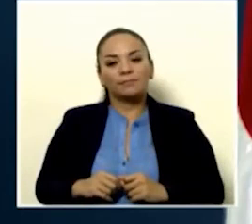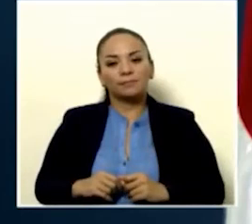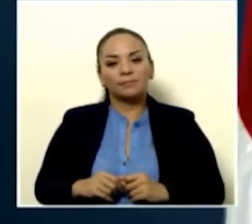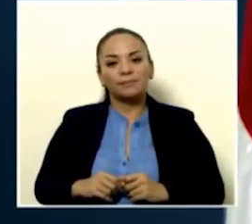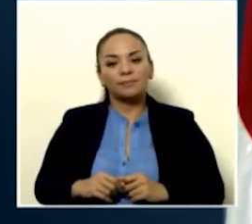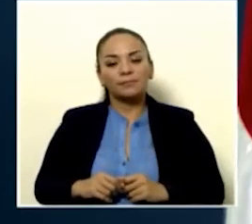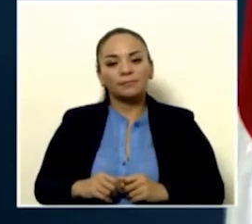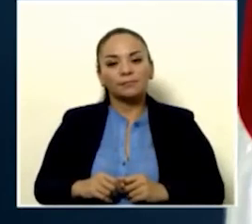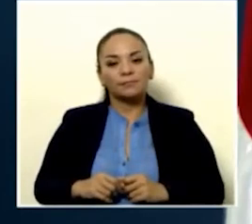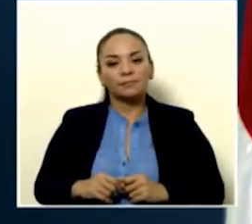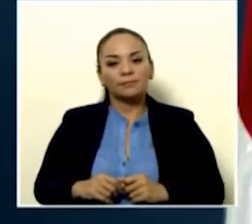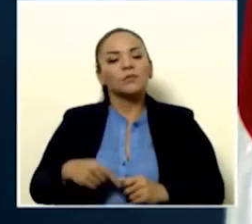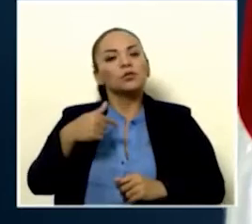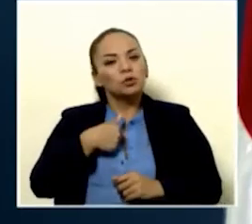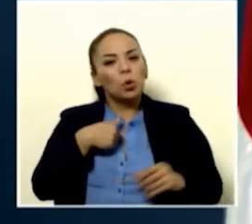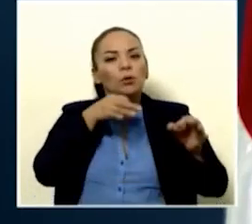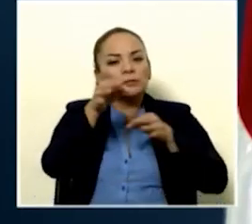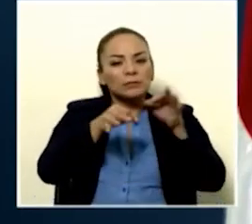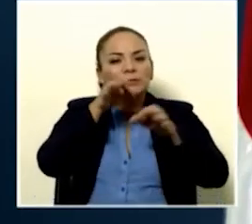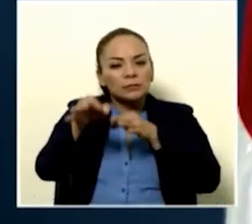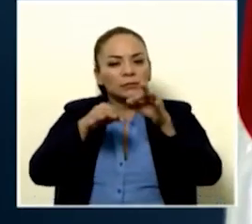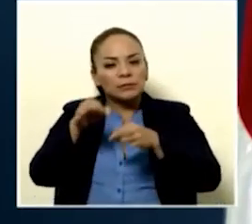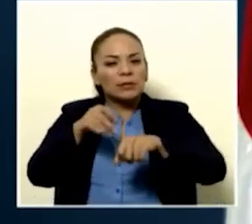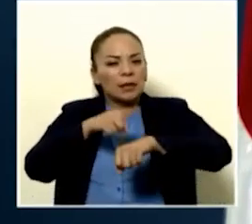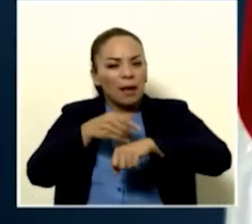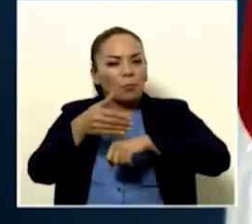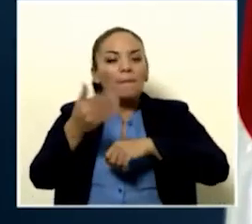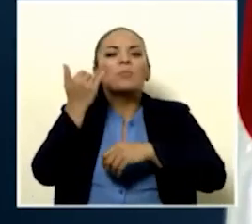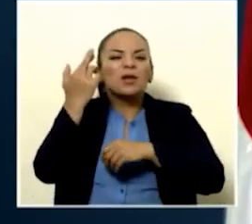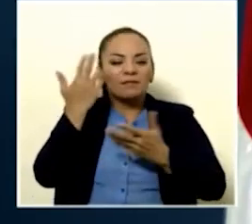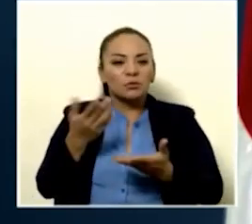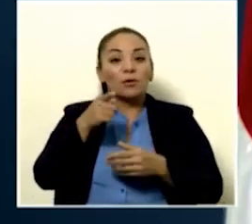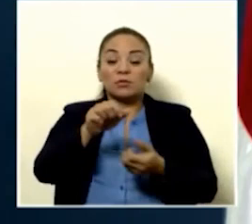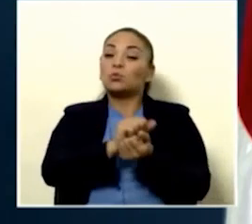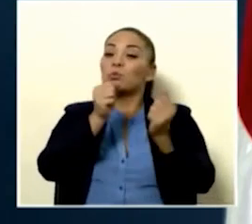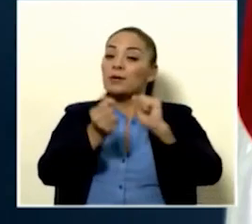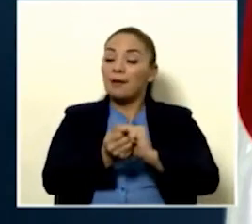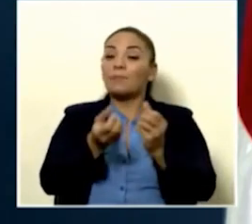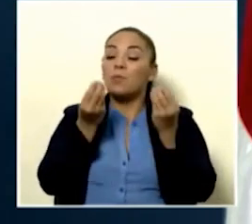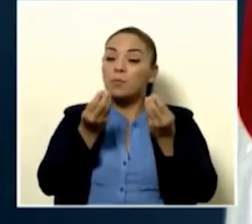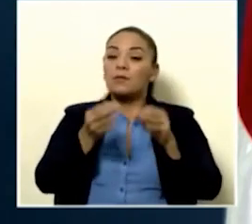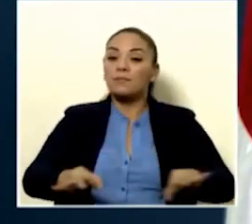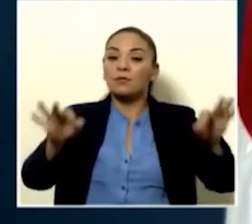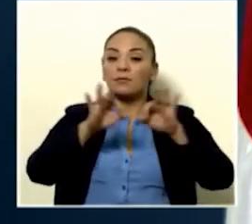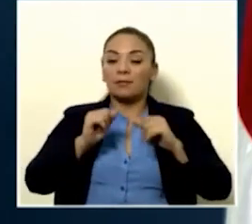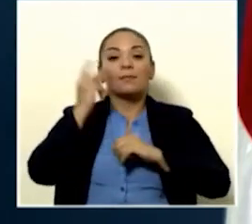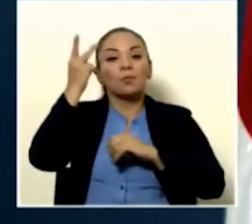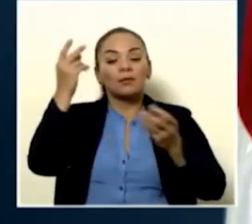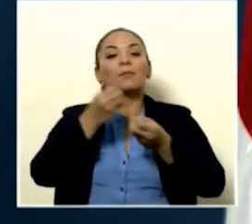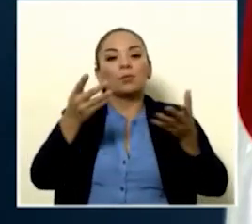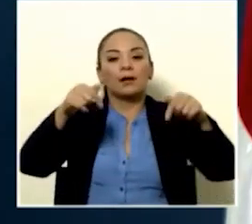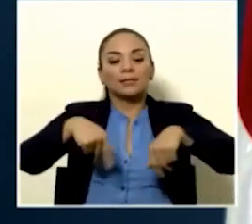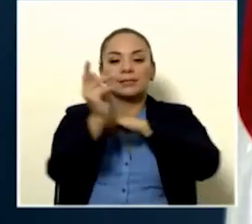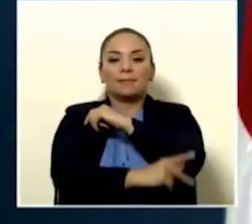rato porque yo creo que esto es un cambio muy importante de la política